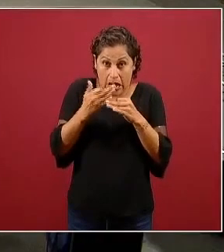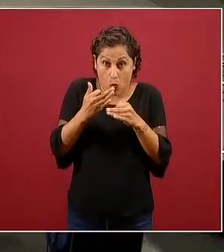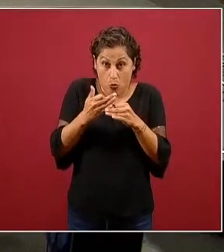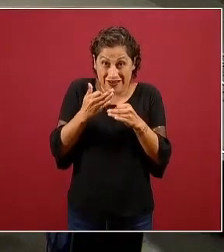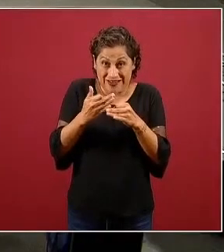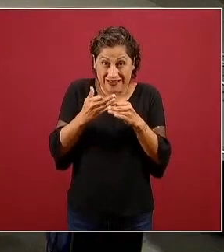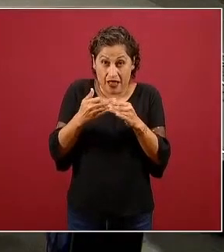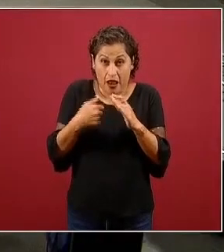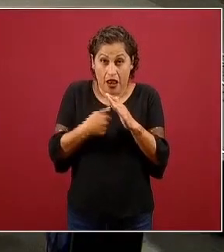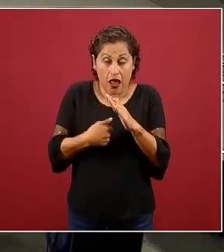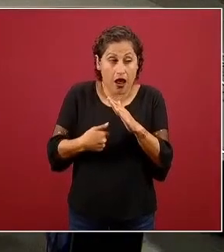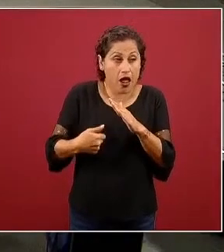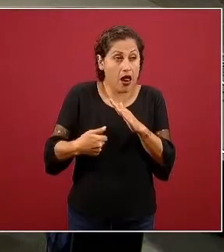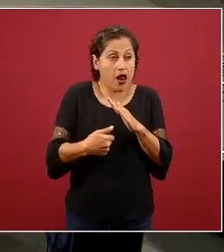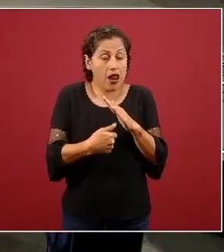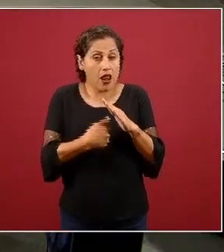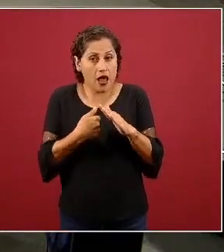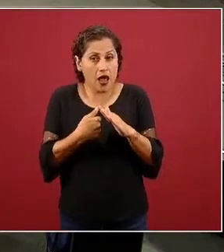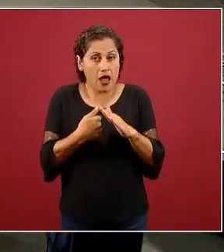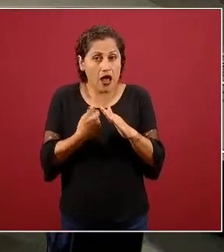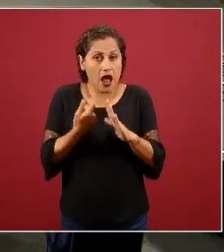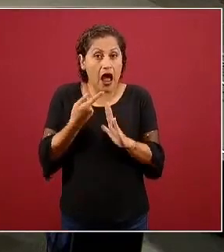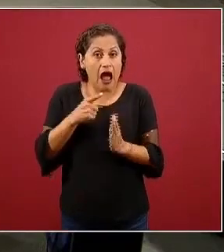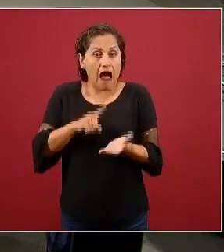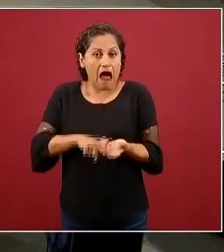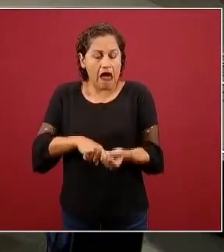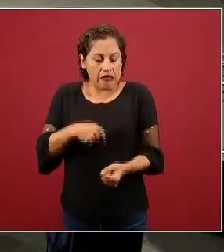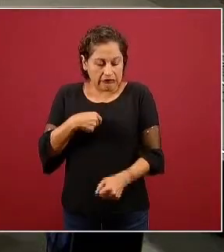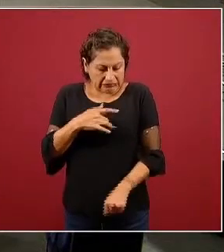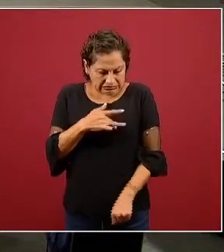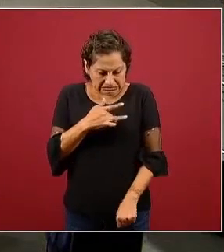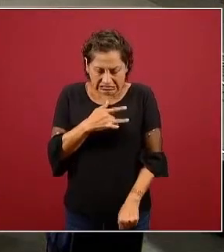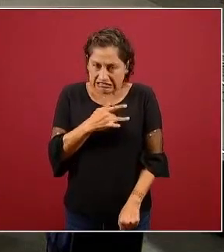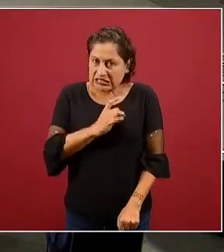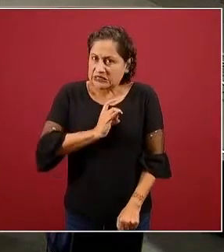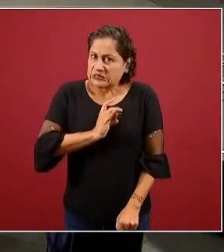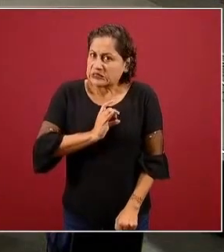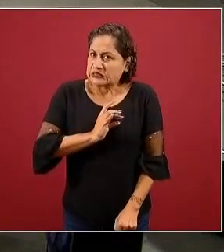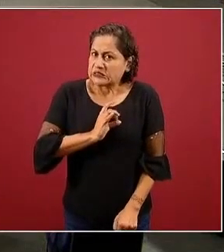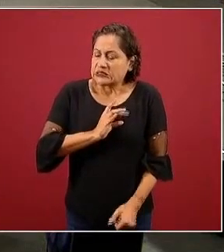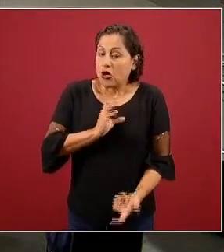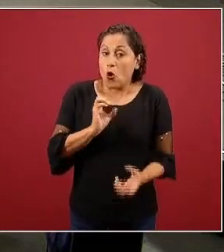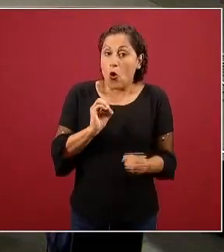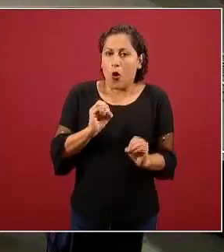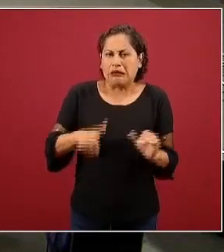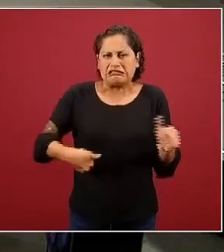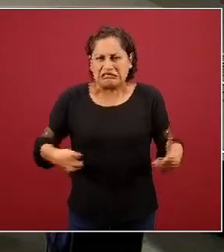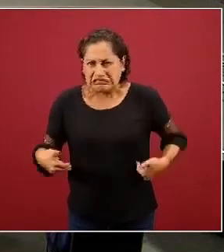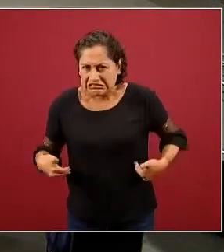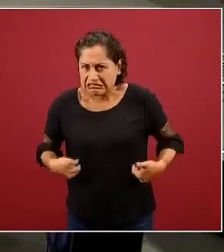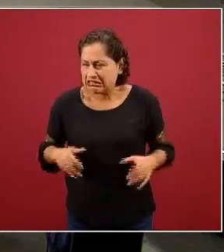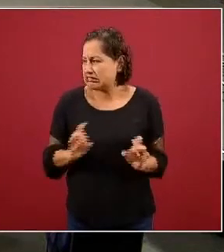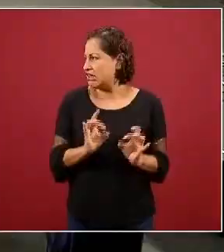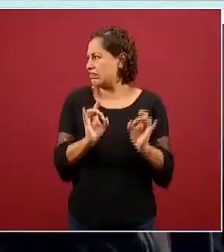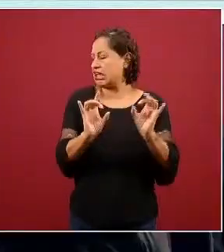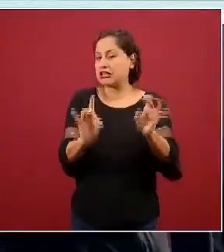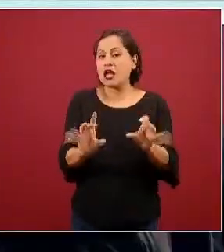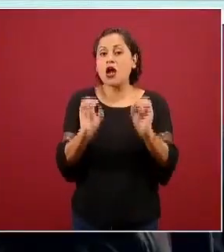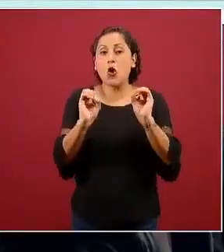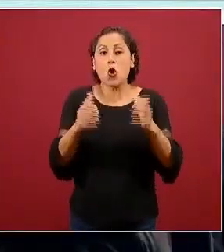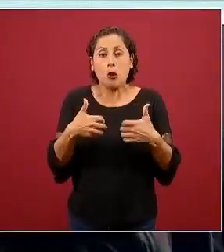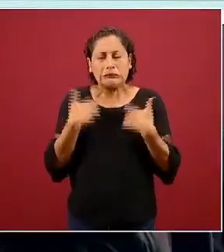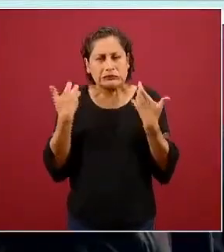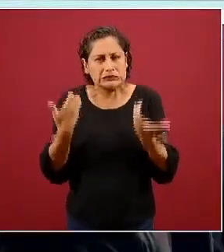momento con emociones como el miedo, la irritabilidad o el enojo, la ansiedad o